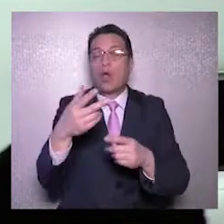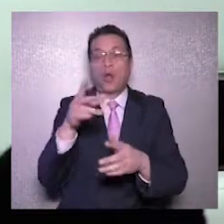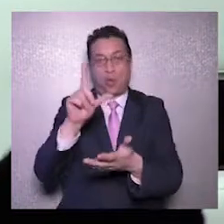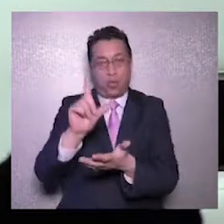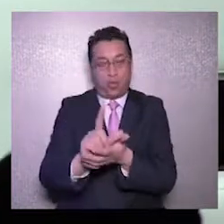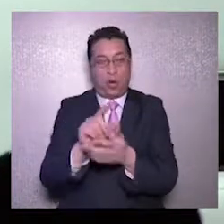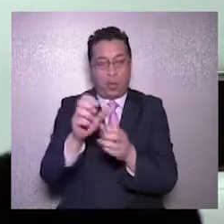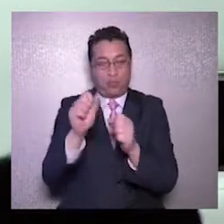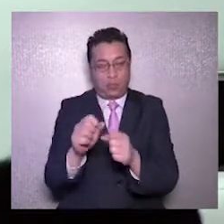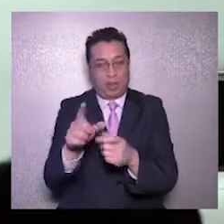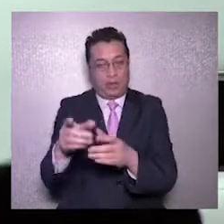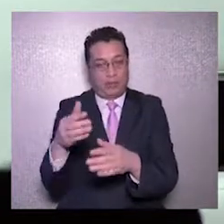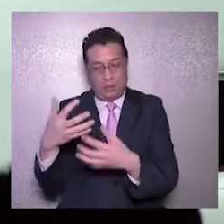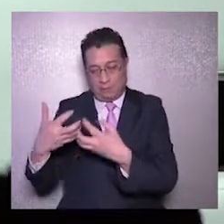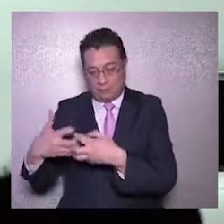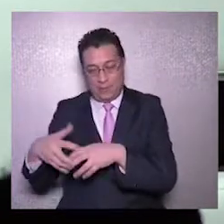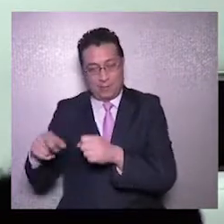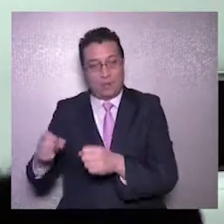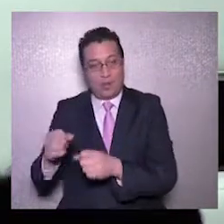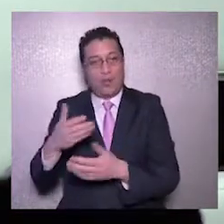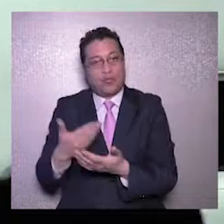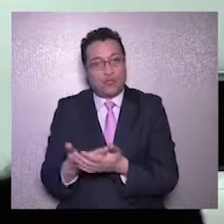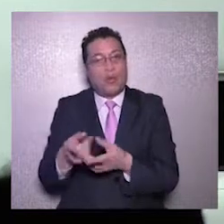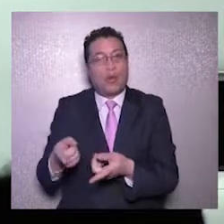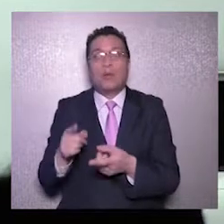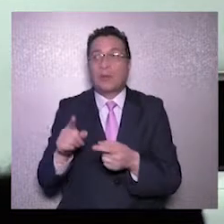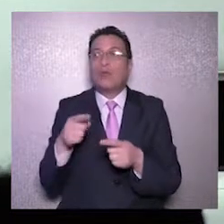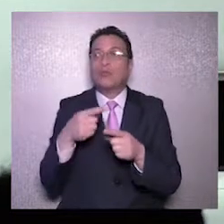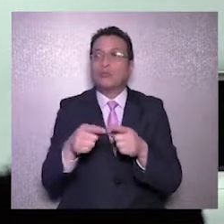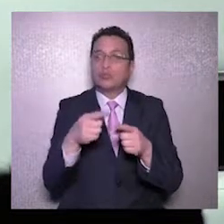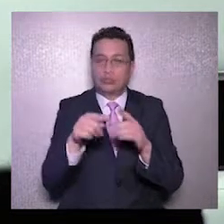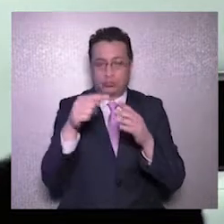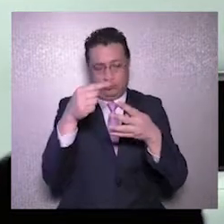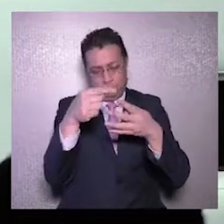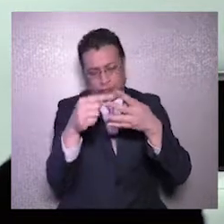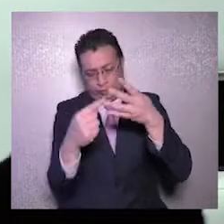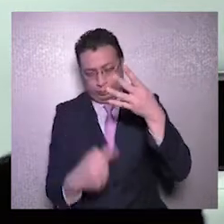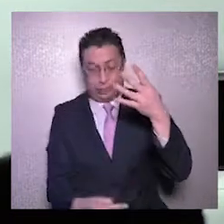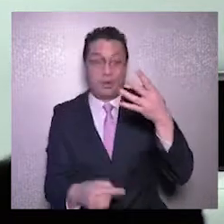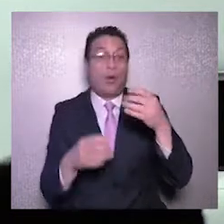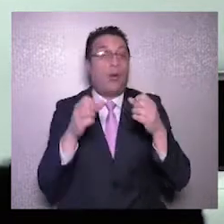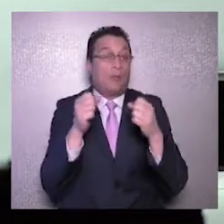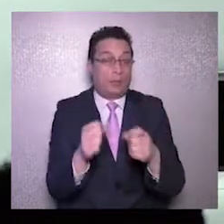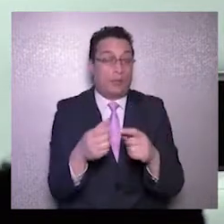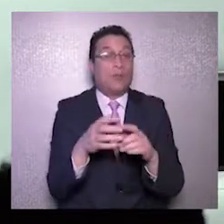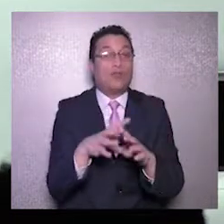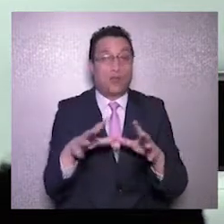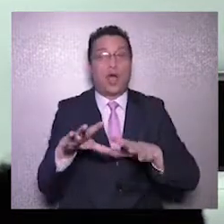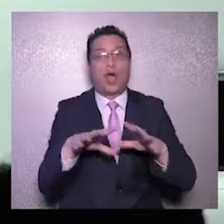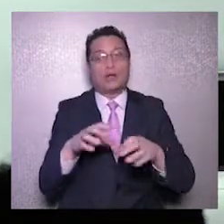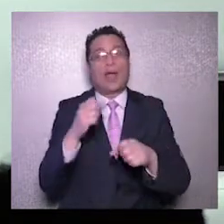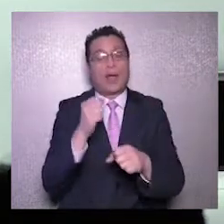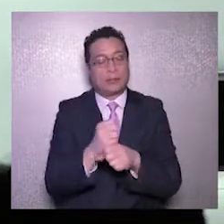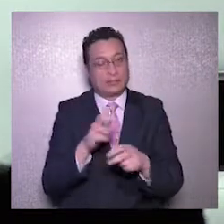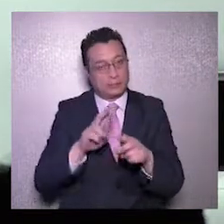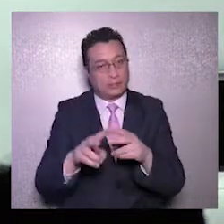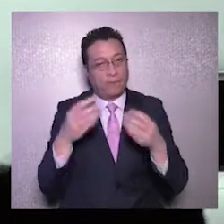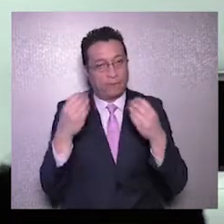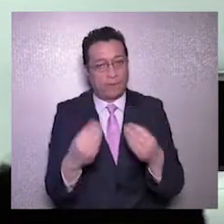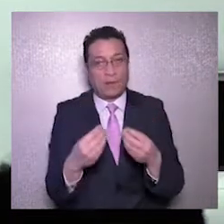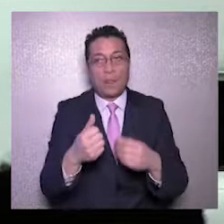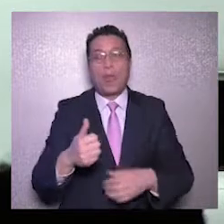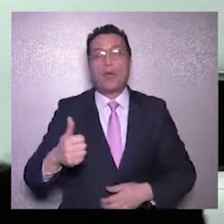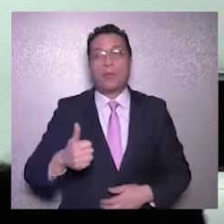médico lo pueda usar. Y una serie de cosas, yo te podría dar larga lista de cosas que hay que hacer bien y cumplir bien